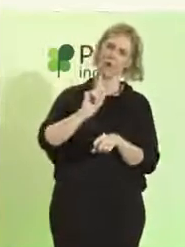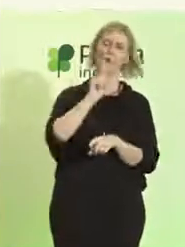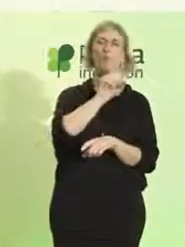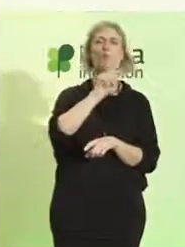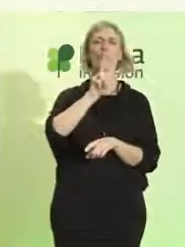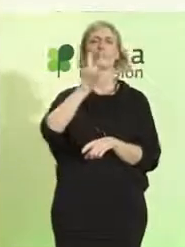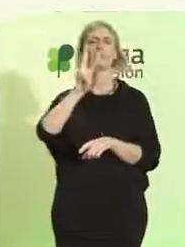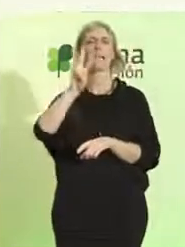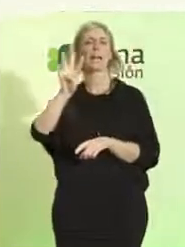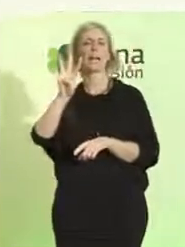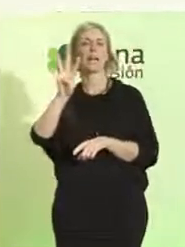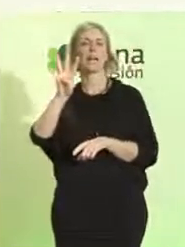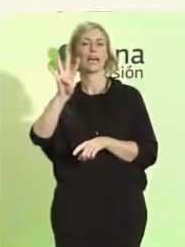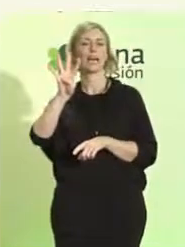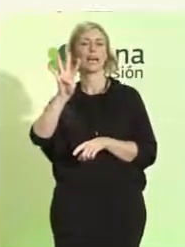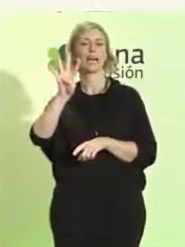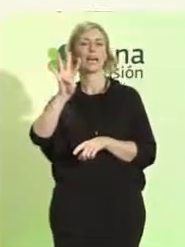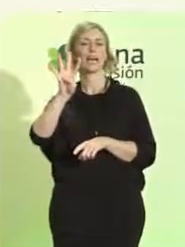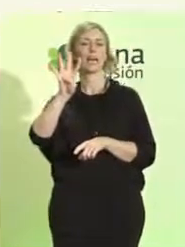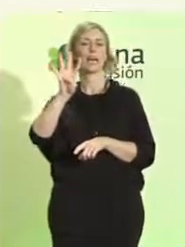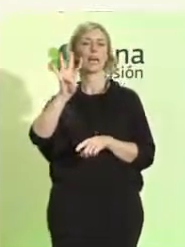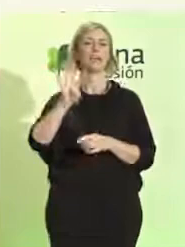y...